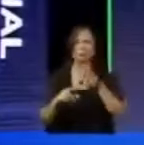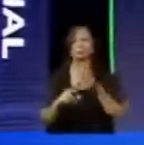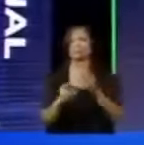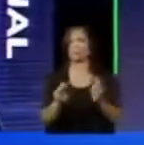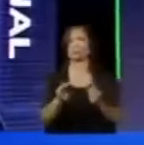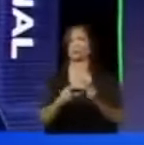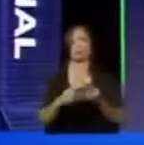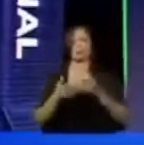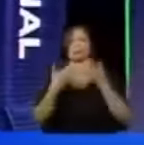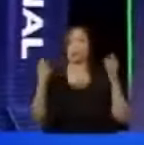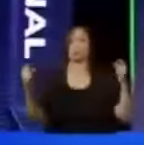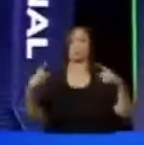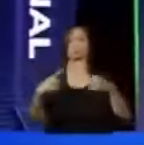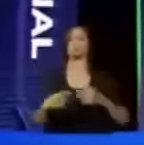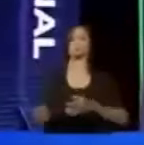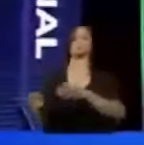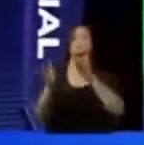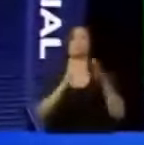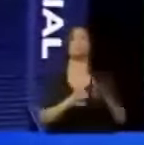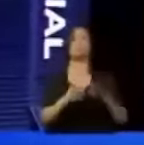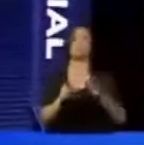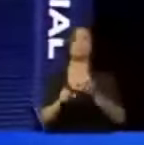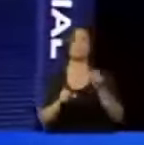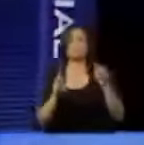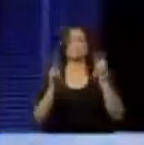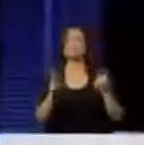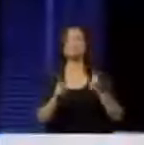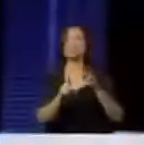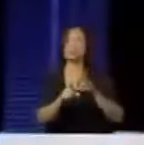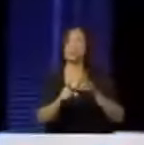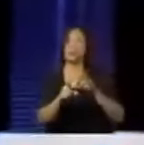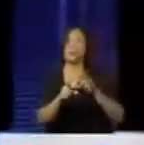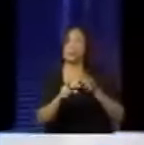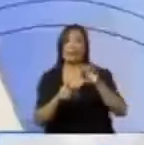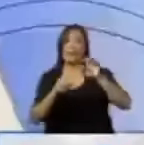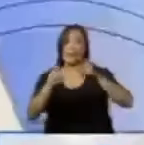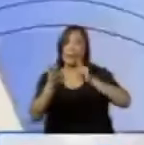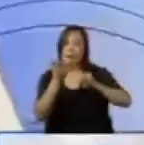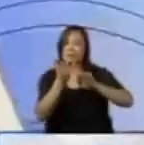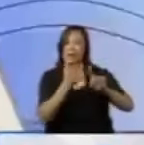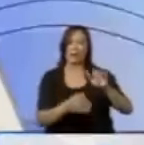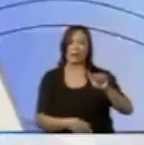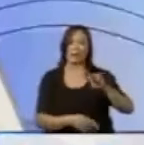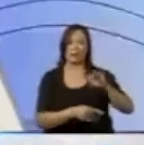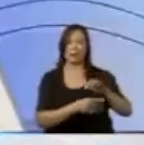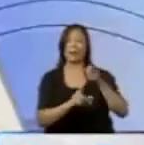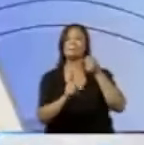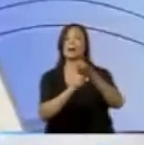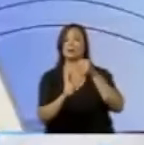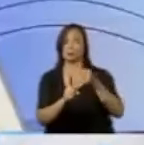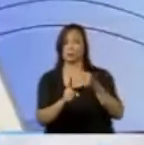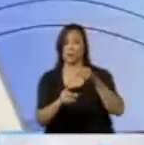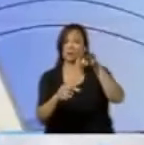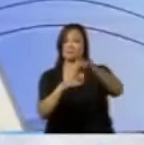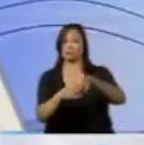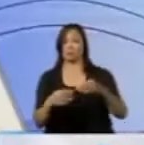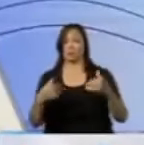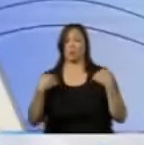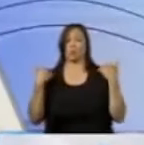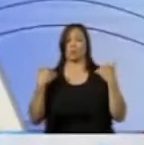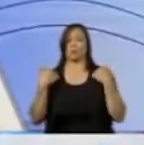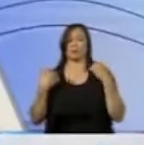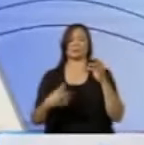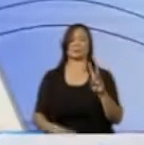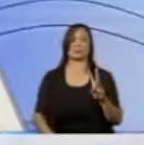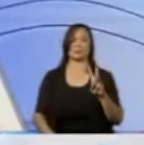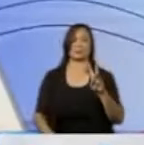No hay derecho a réplica sobre el tema. Pasamos a otro tema. El estudio de ANGE, impacto del voto joven, indica que